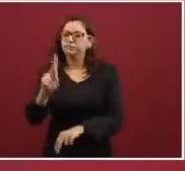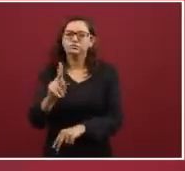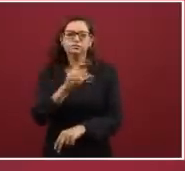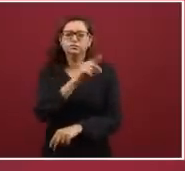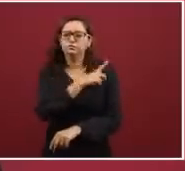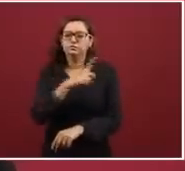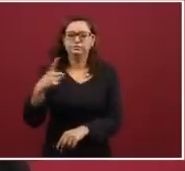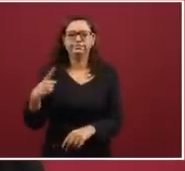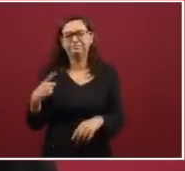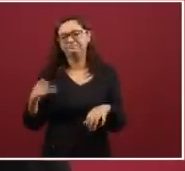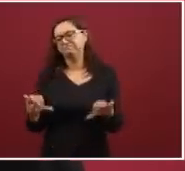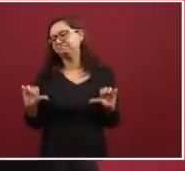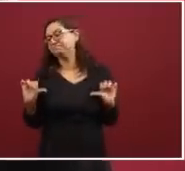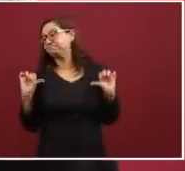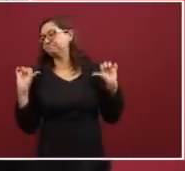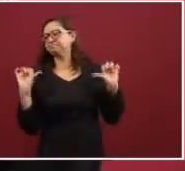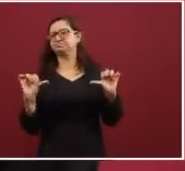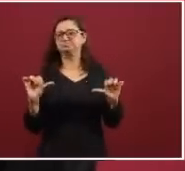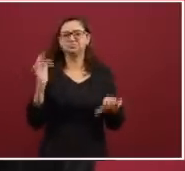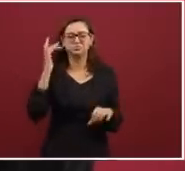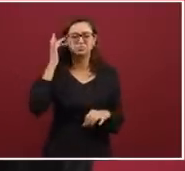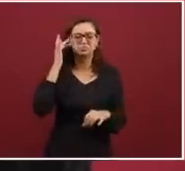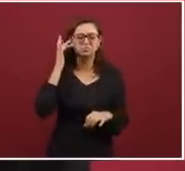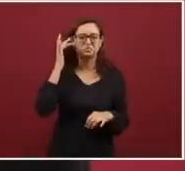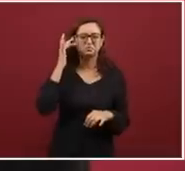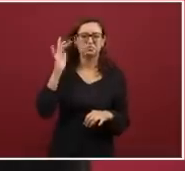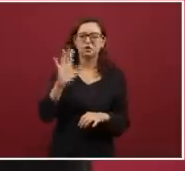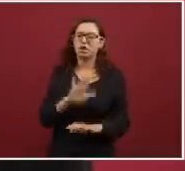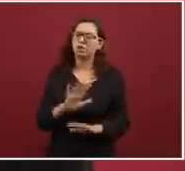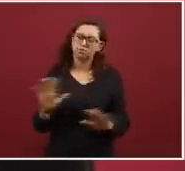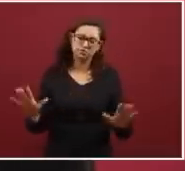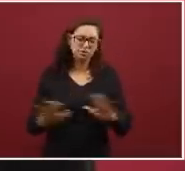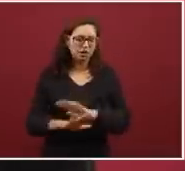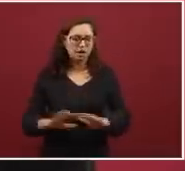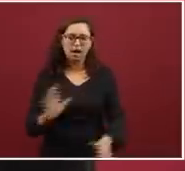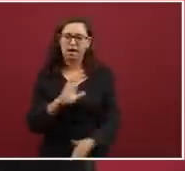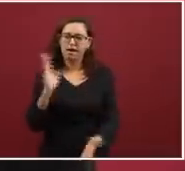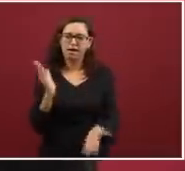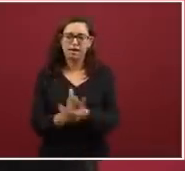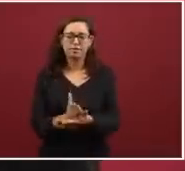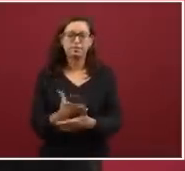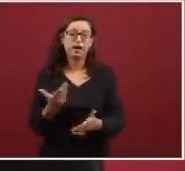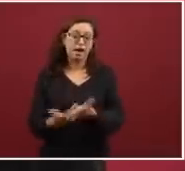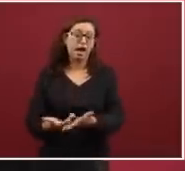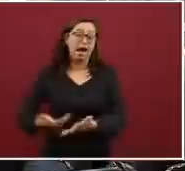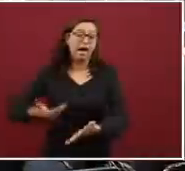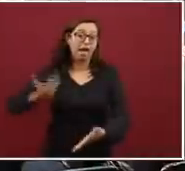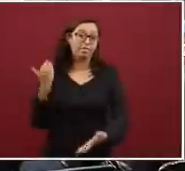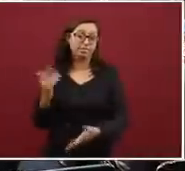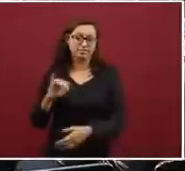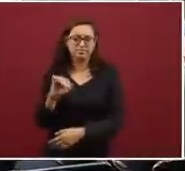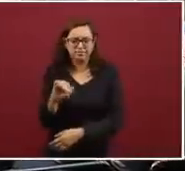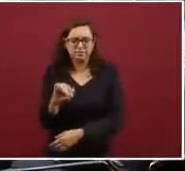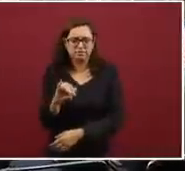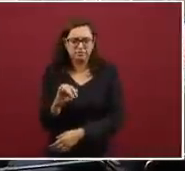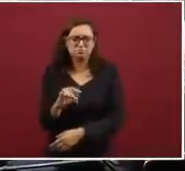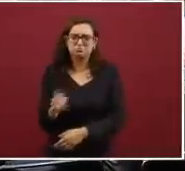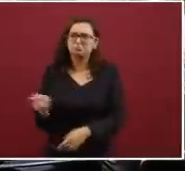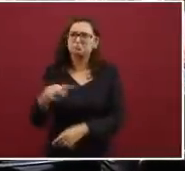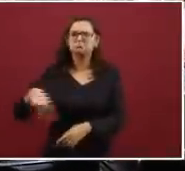régimen en donde no se podía, en el cual no se podía